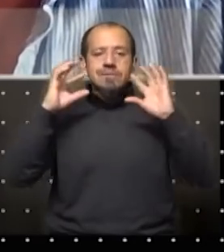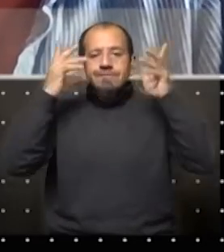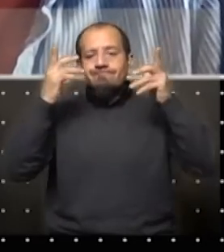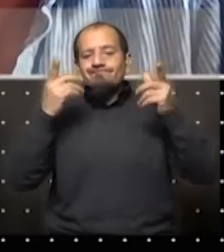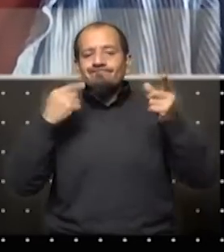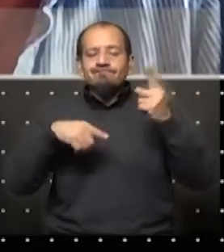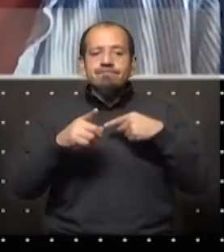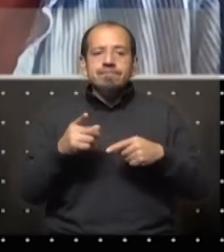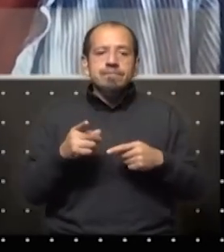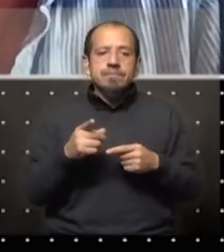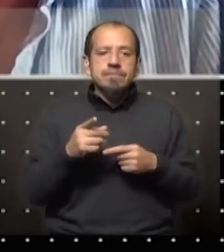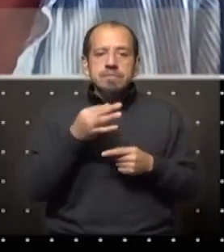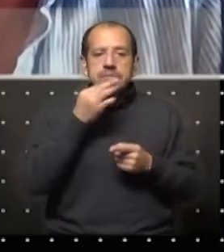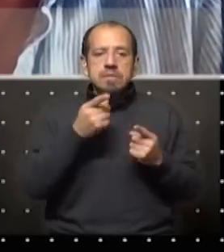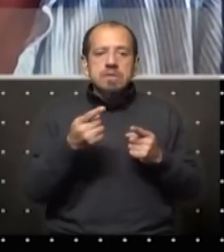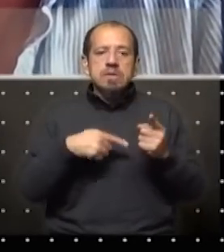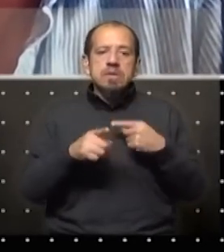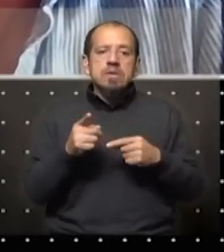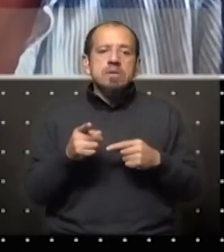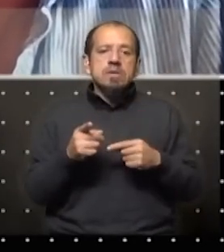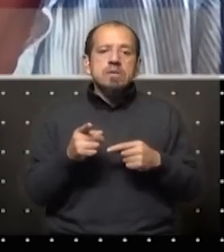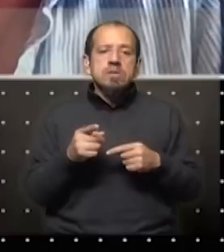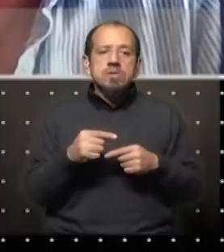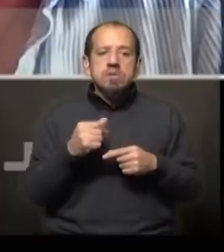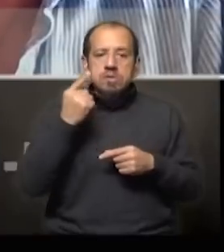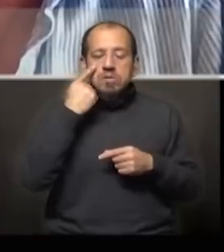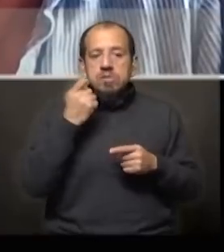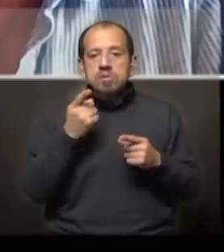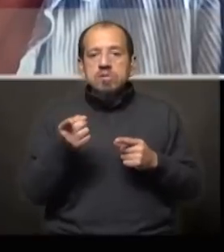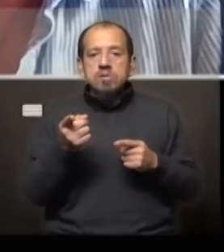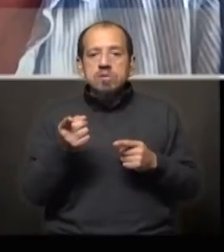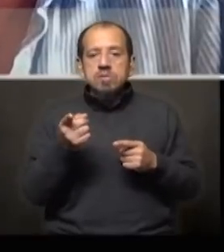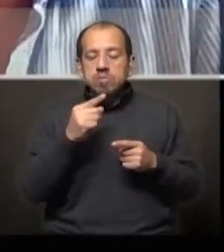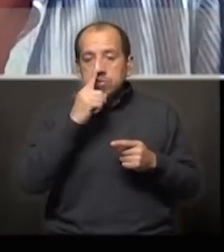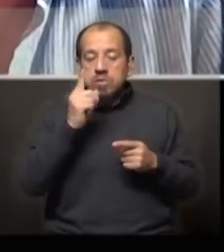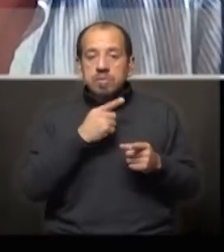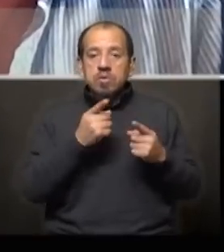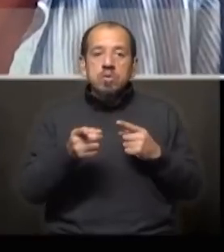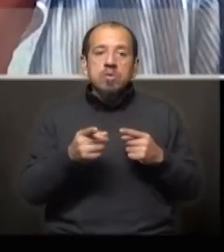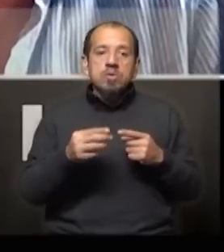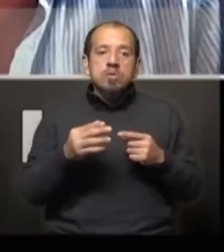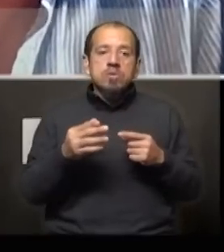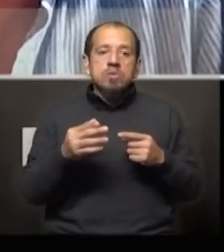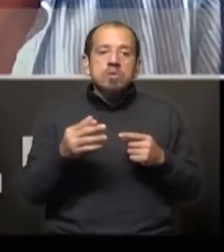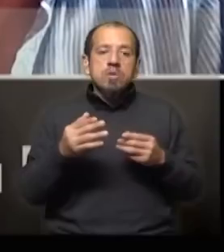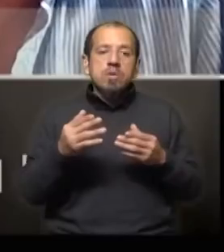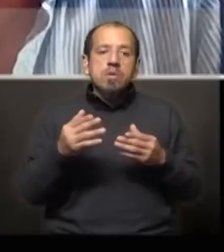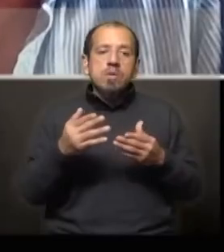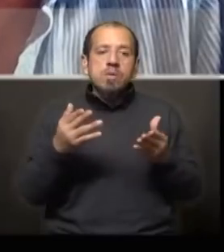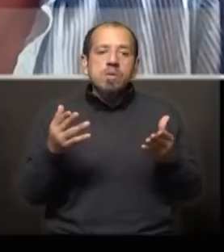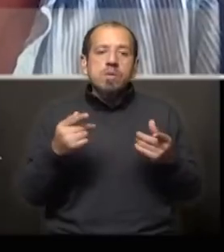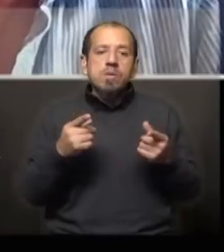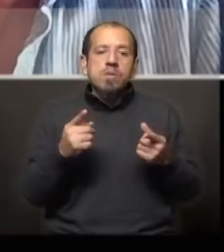de las que de las que tú hablabas entonces una identificación muy rápida que provocó el el